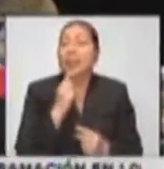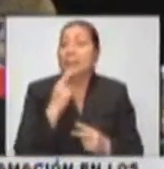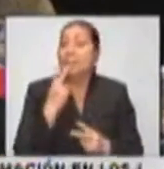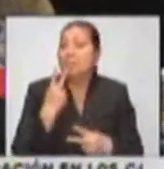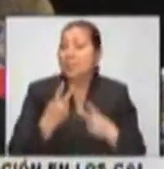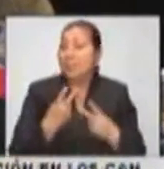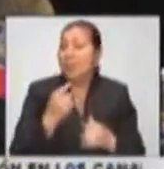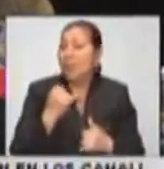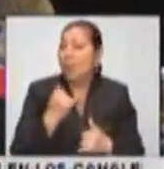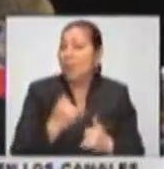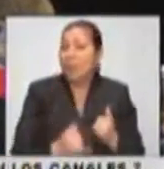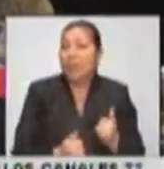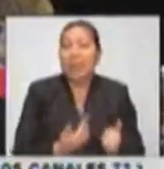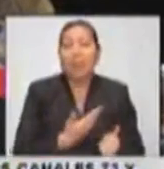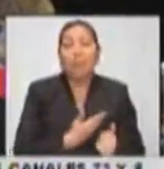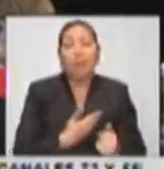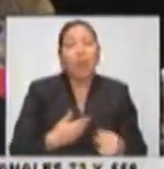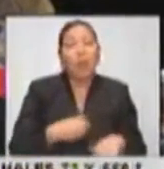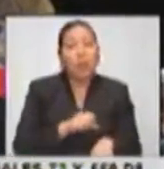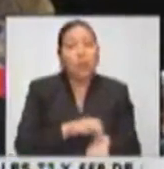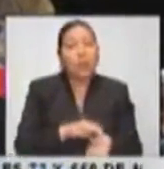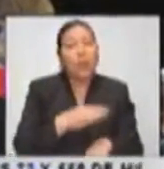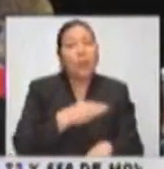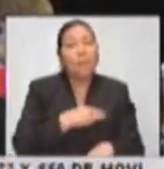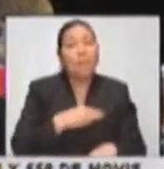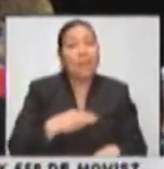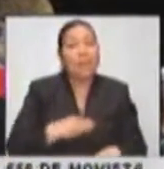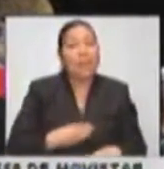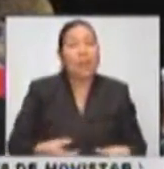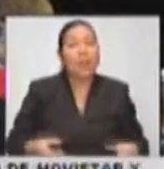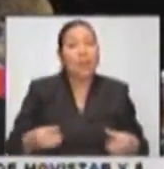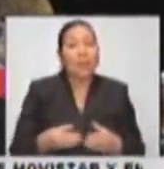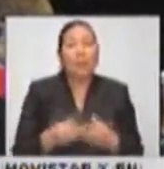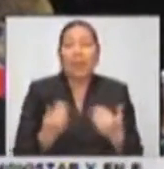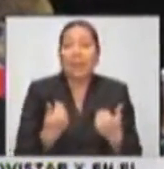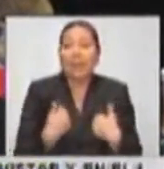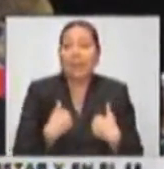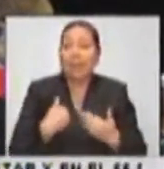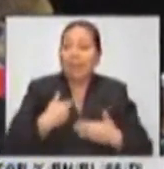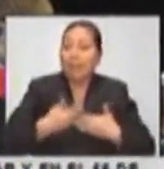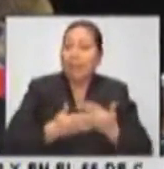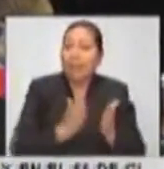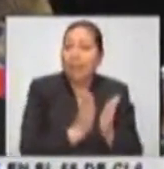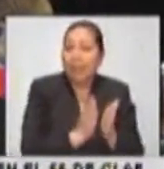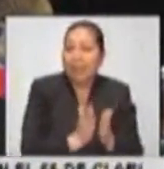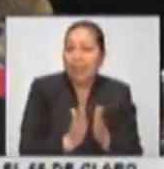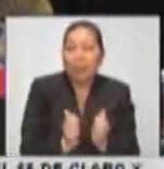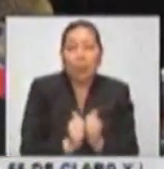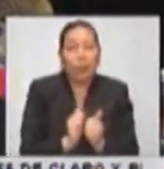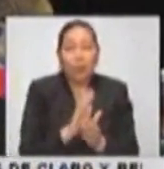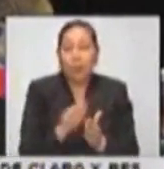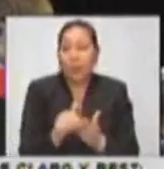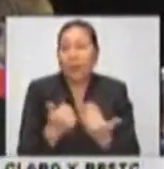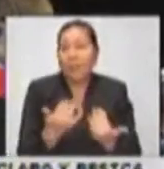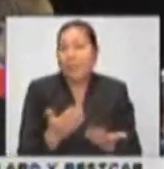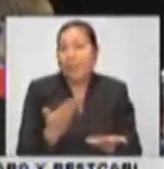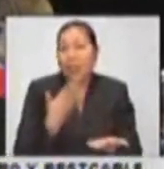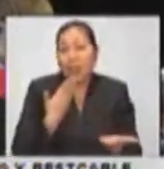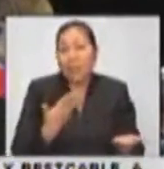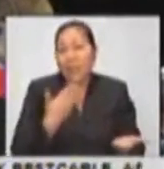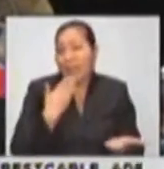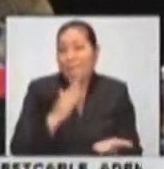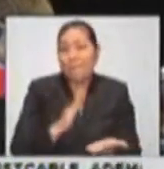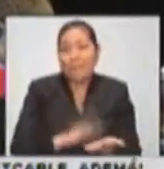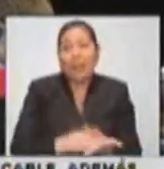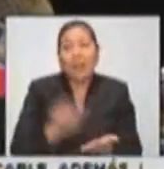última que ha hecho el presidente del Consejo, pero la comisión tiene continua coordinación con todas estas áreas. Tengo